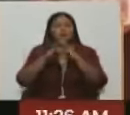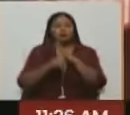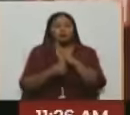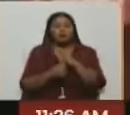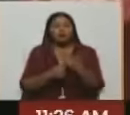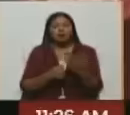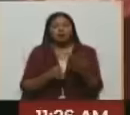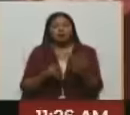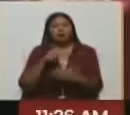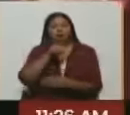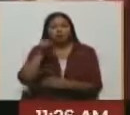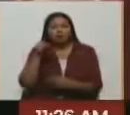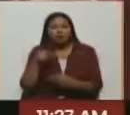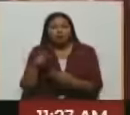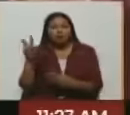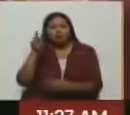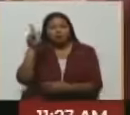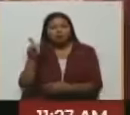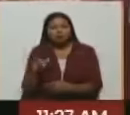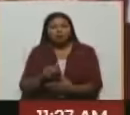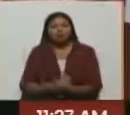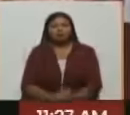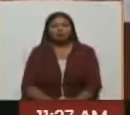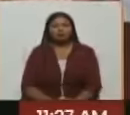han robado a ustedes los venezolanos,